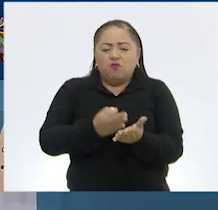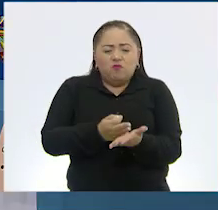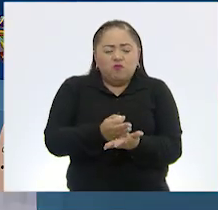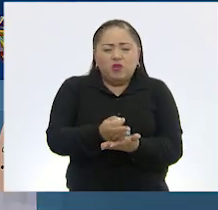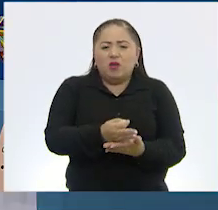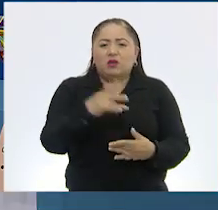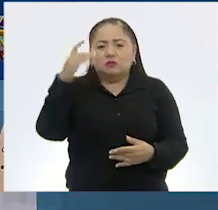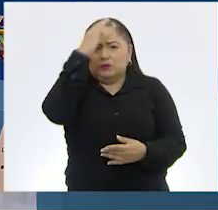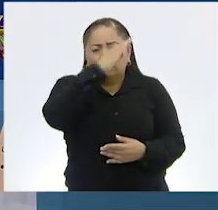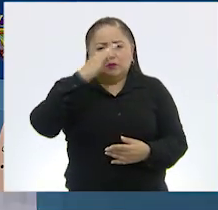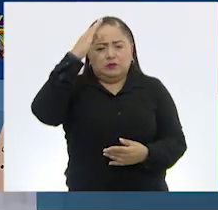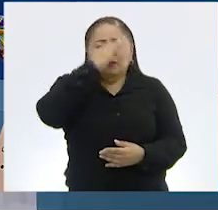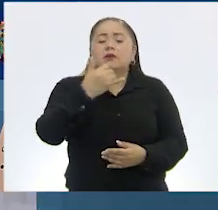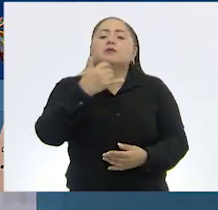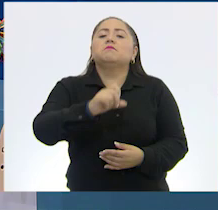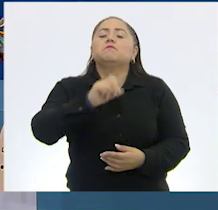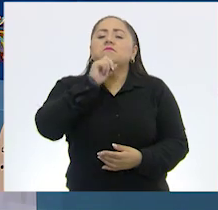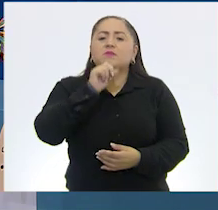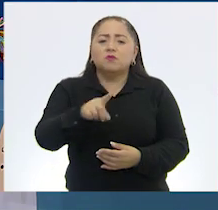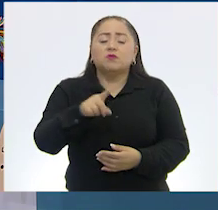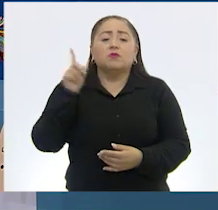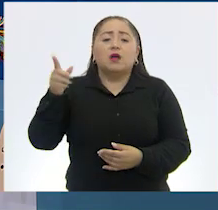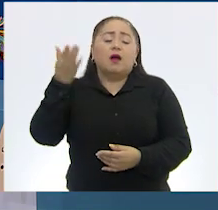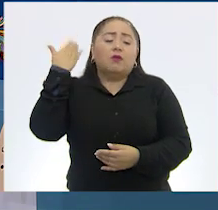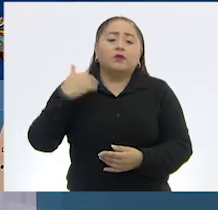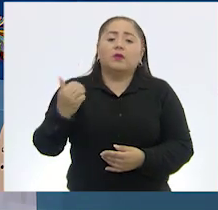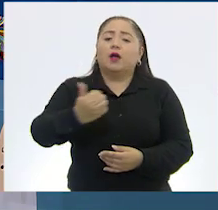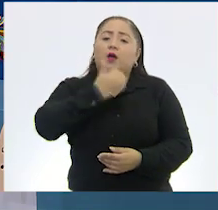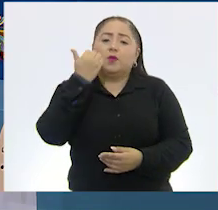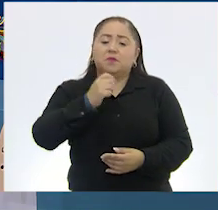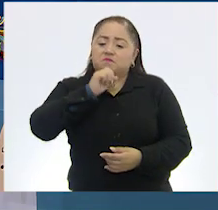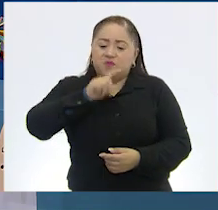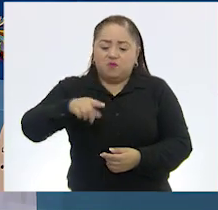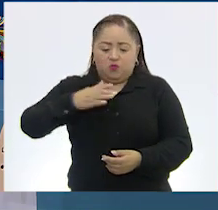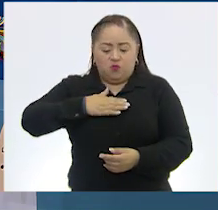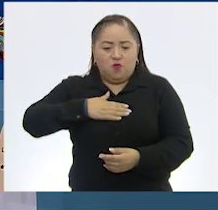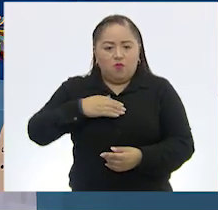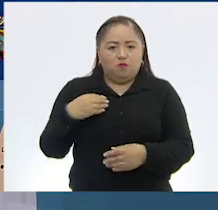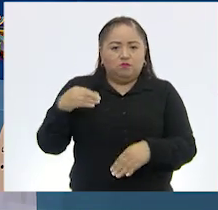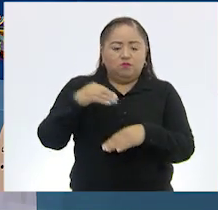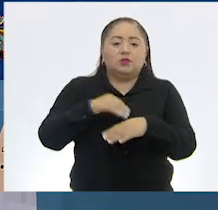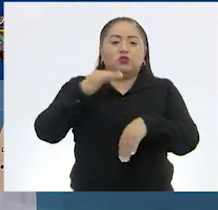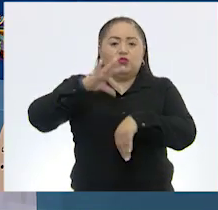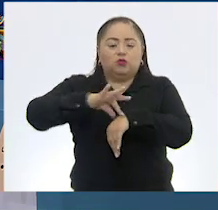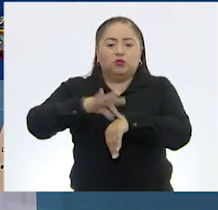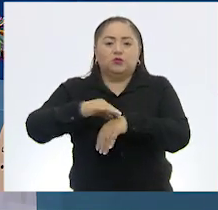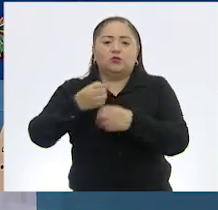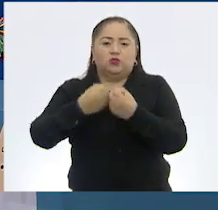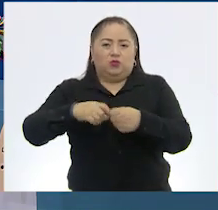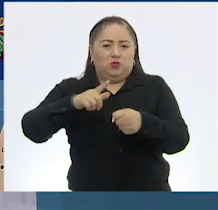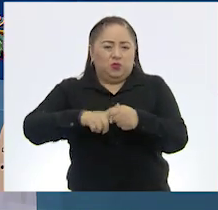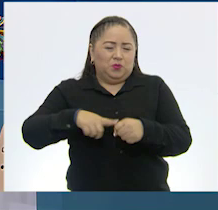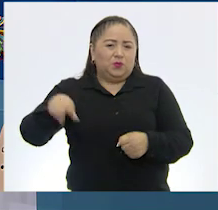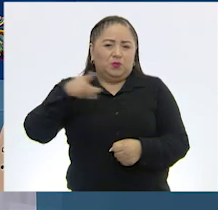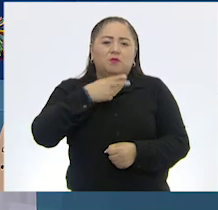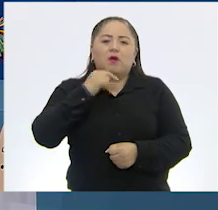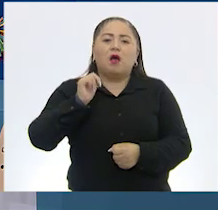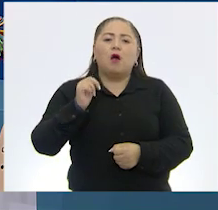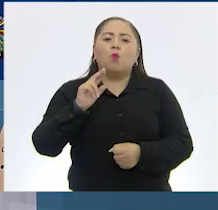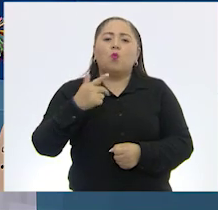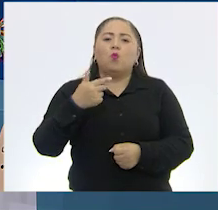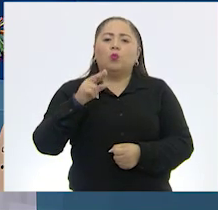de esa filosofía e incluso había sido alumno de su principal exponente, el médico y sociólogo francés Auguste